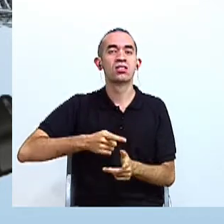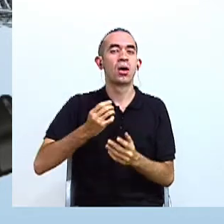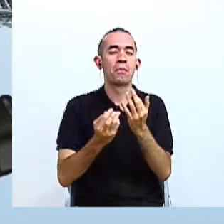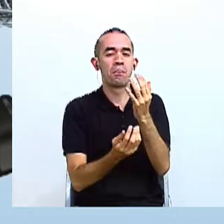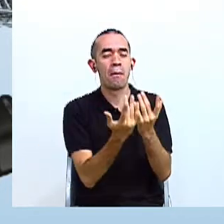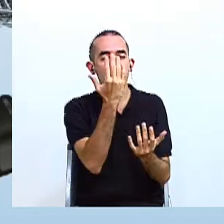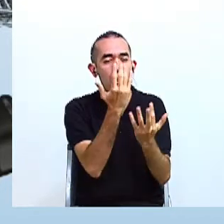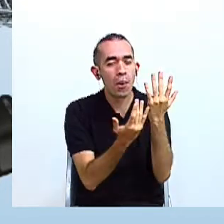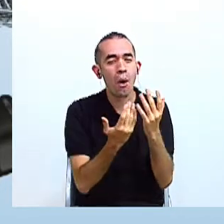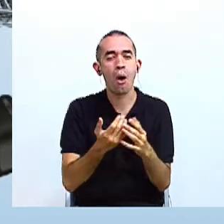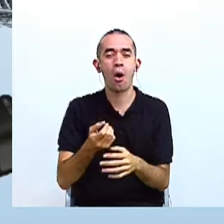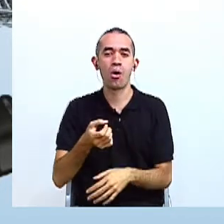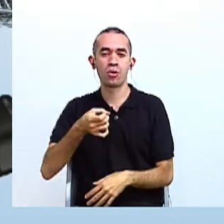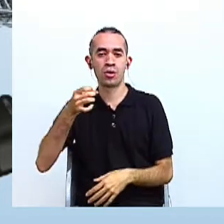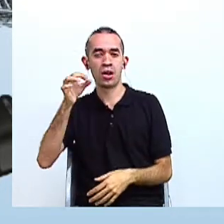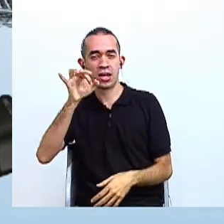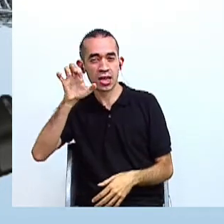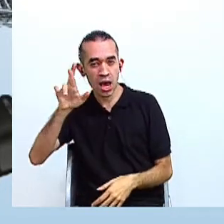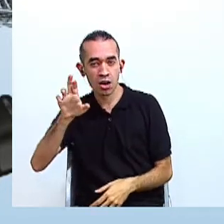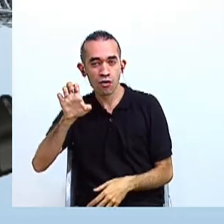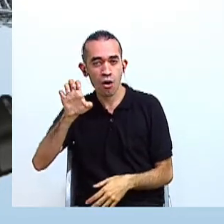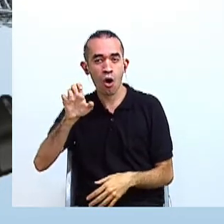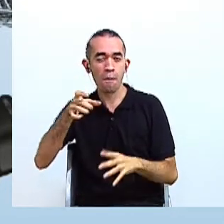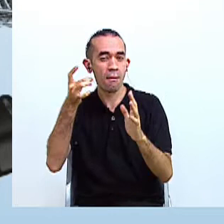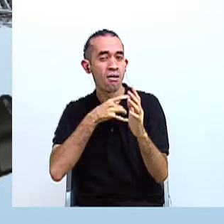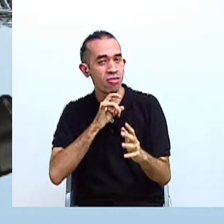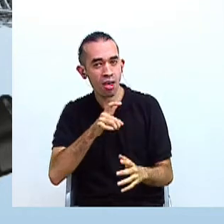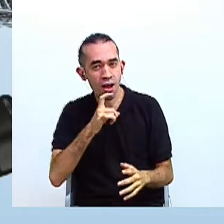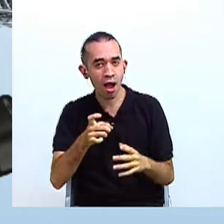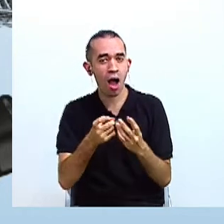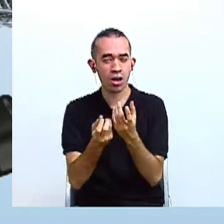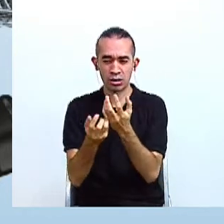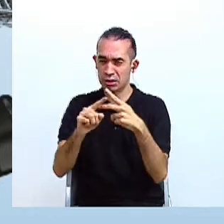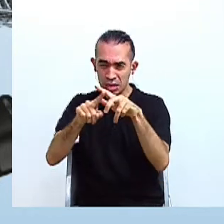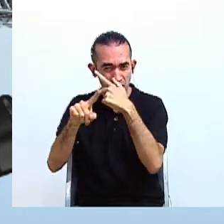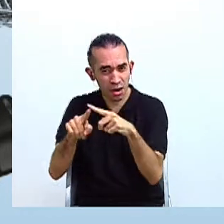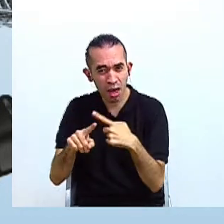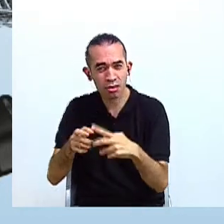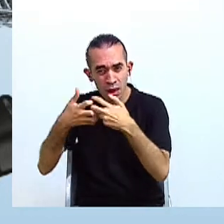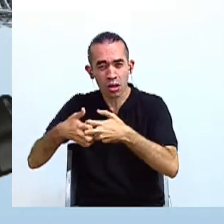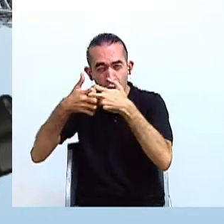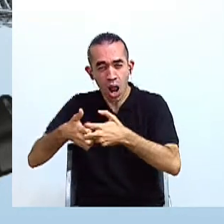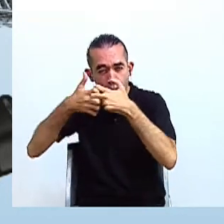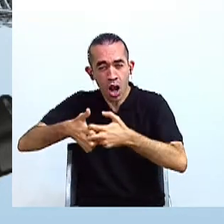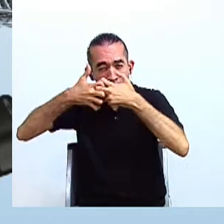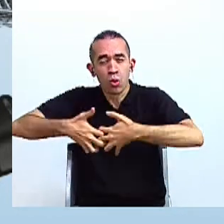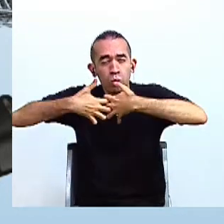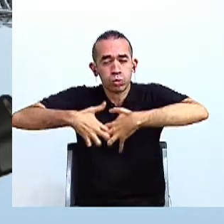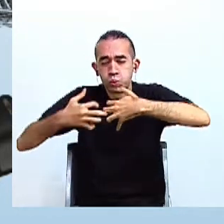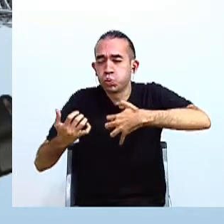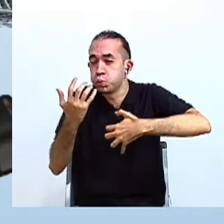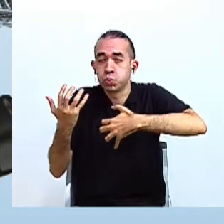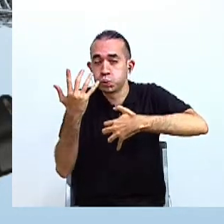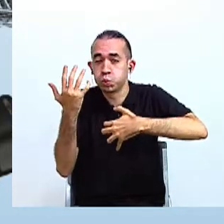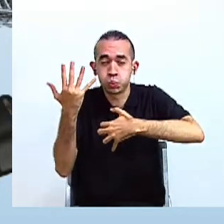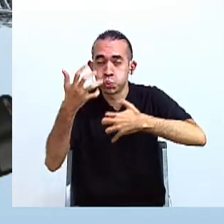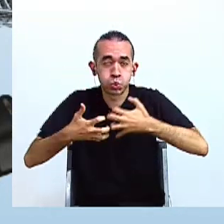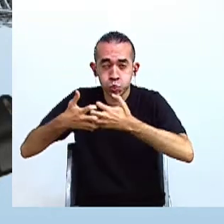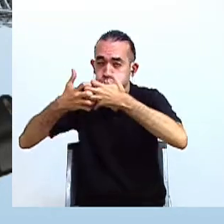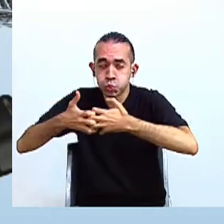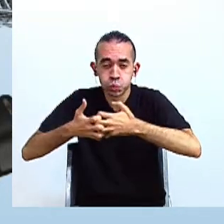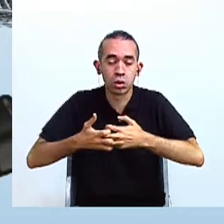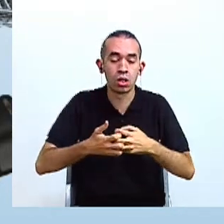vapor, con el hierro, con la industria siderúrgica, la fundición, y esto empieza a generar gases que son enviados a la